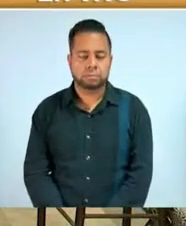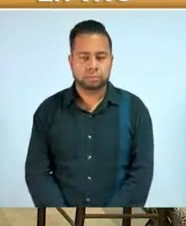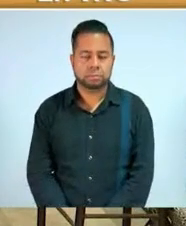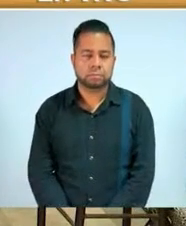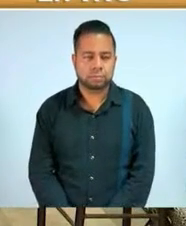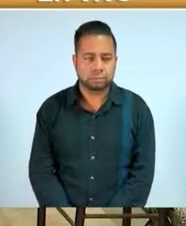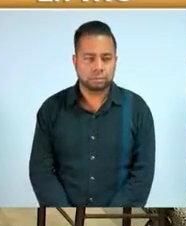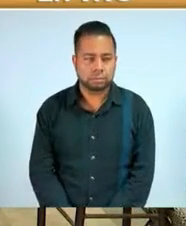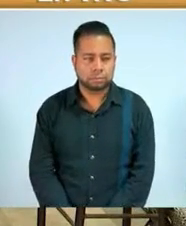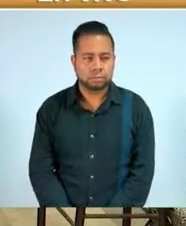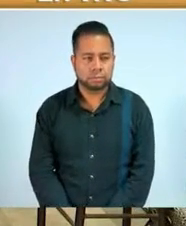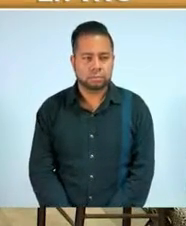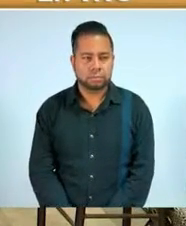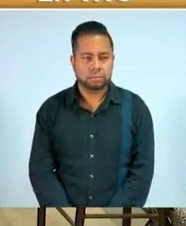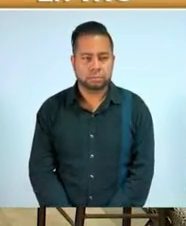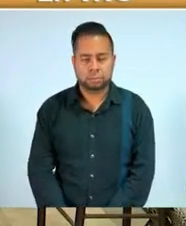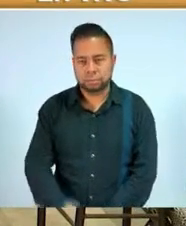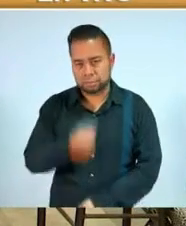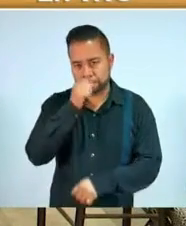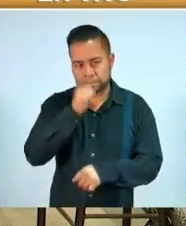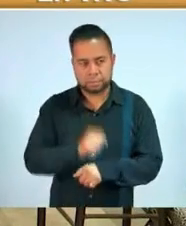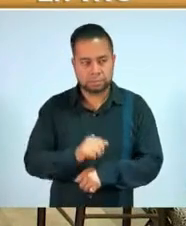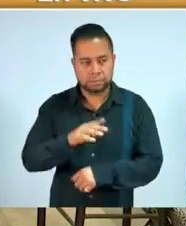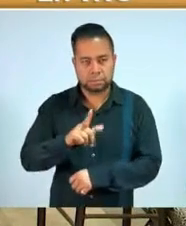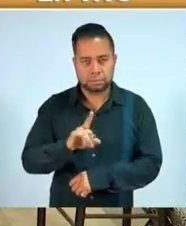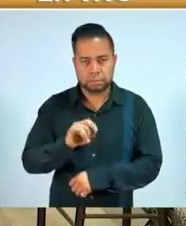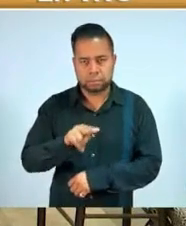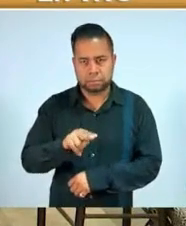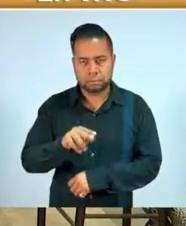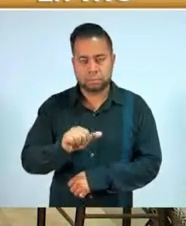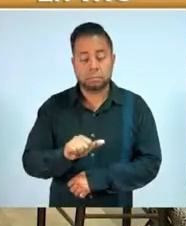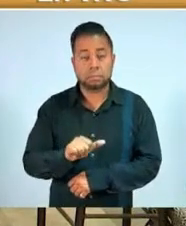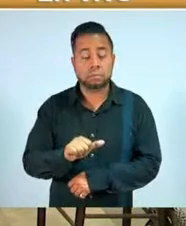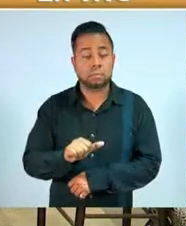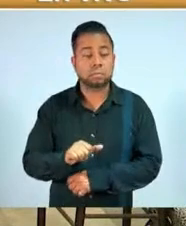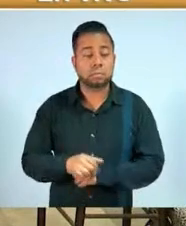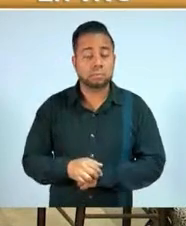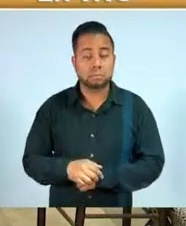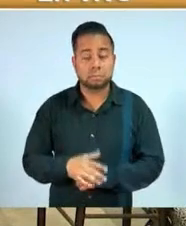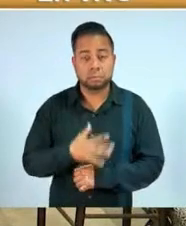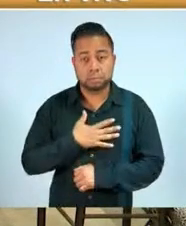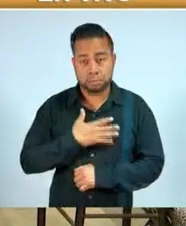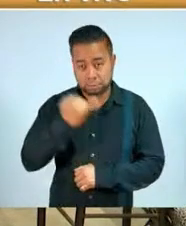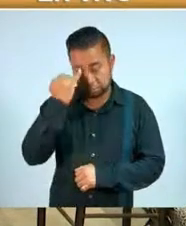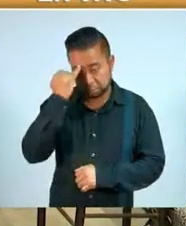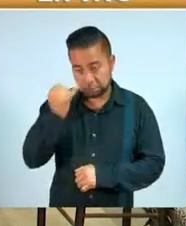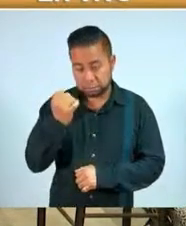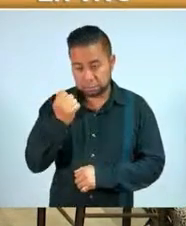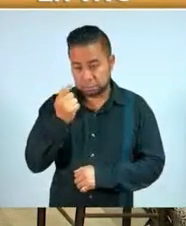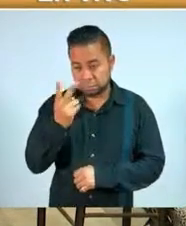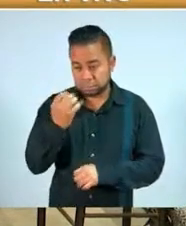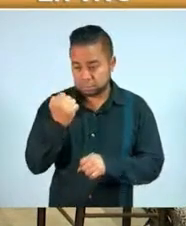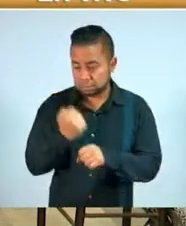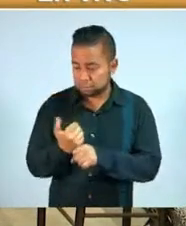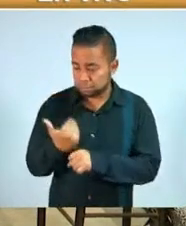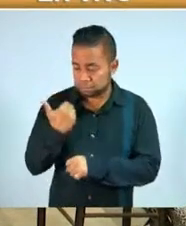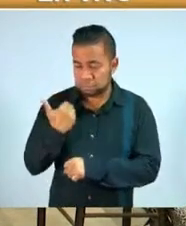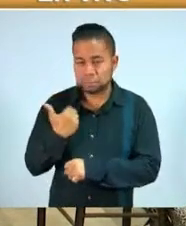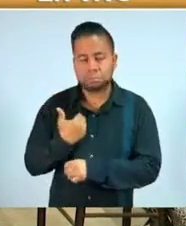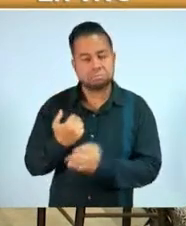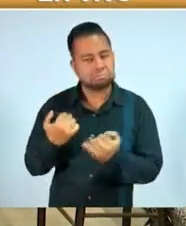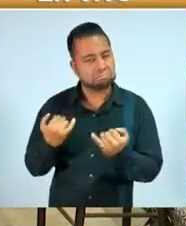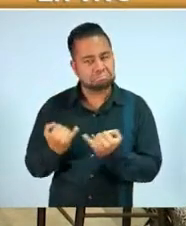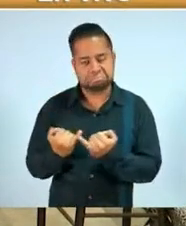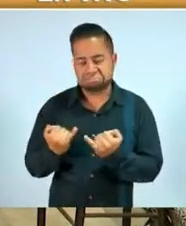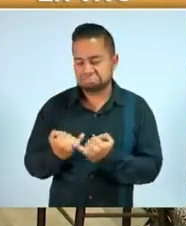mi estimada secretaria Claudina. Una idea, ¿eh? Desde hace algunos años hice una